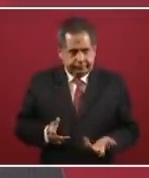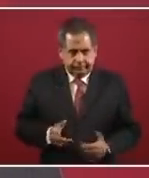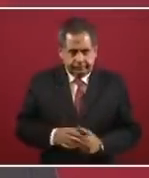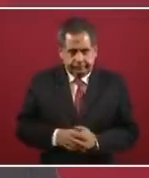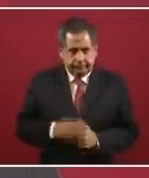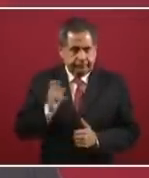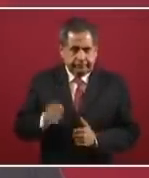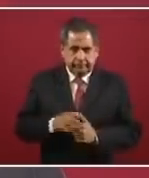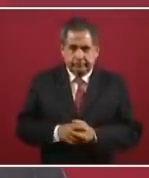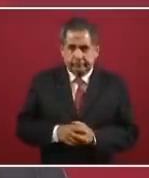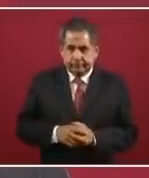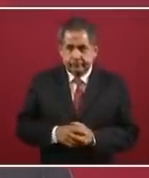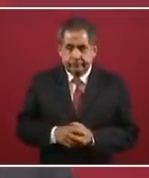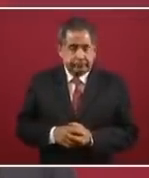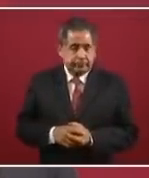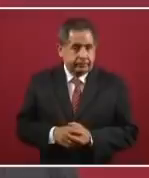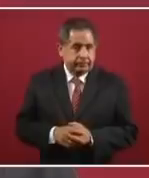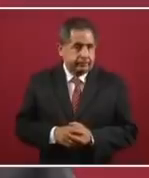Entonces, les daban